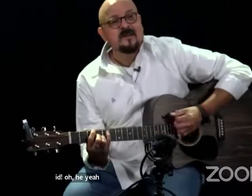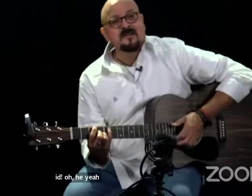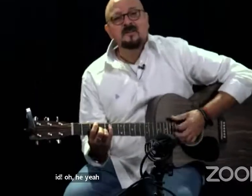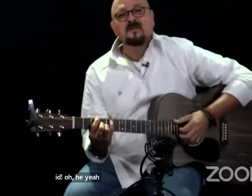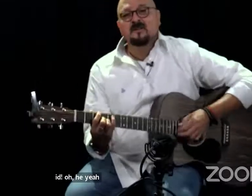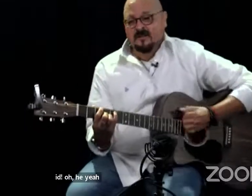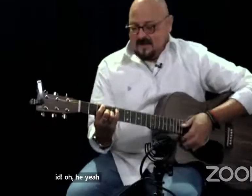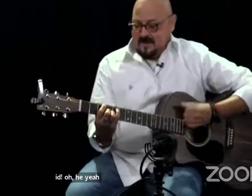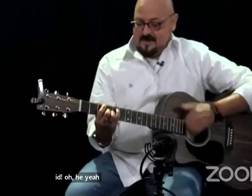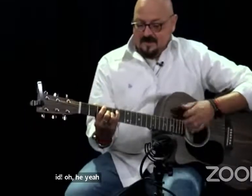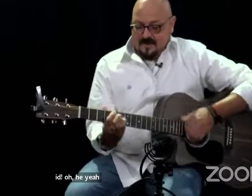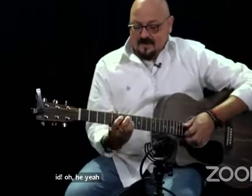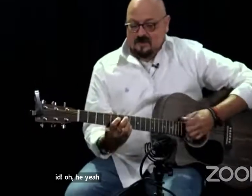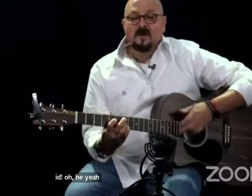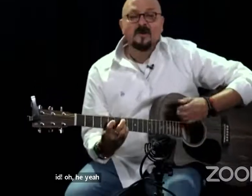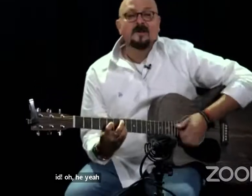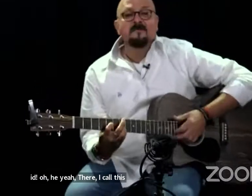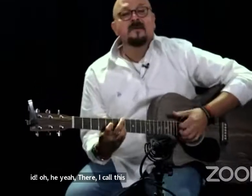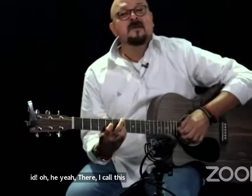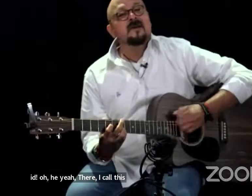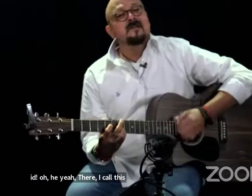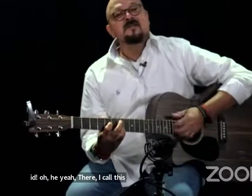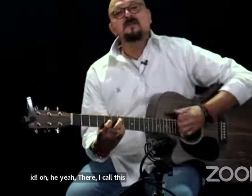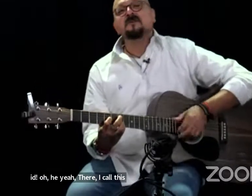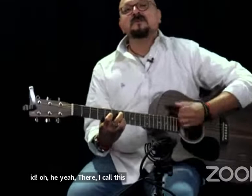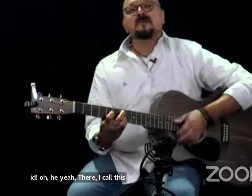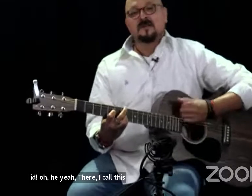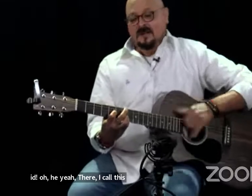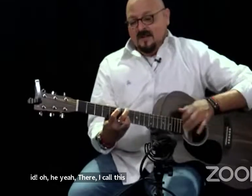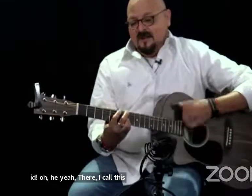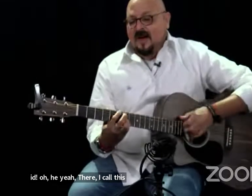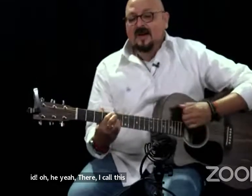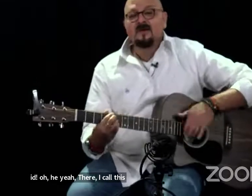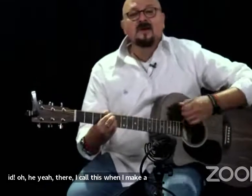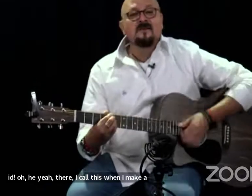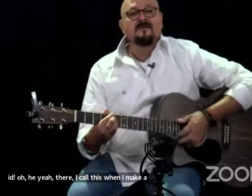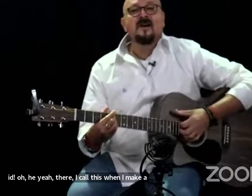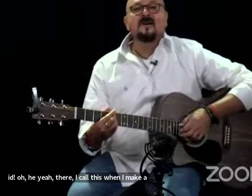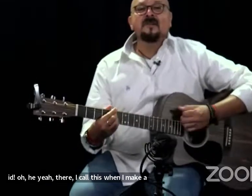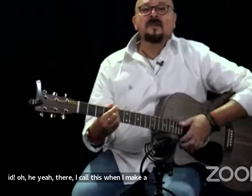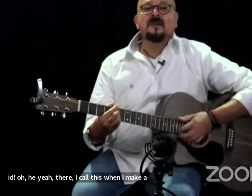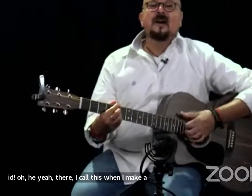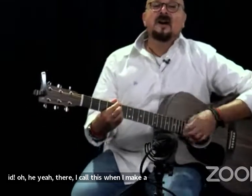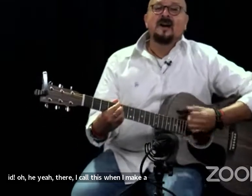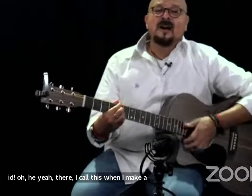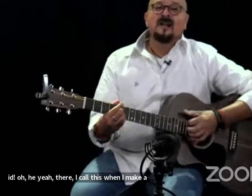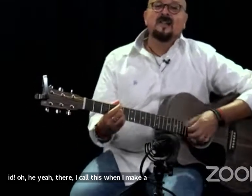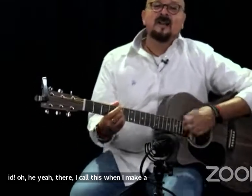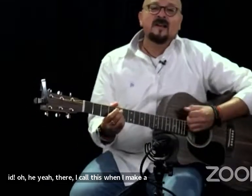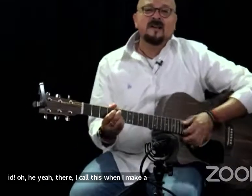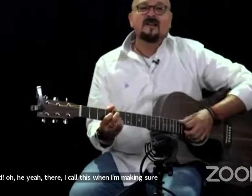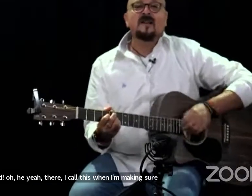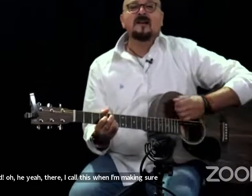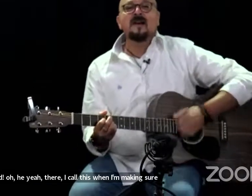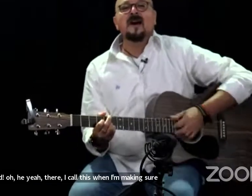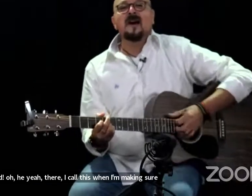Debajo del sol suena mi canción. Y hay una fábrica